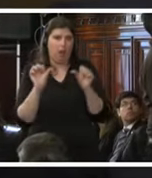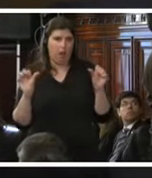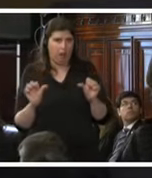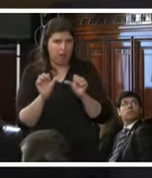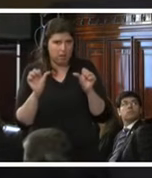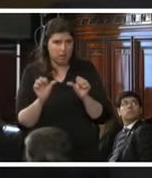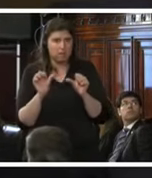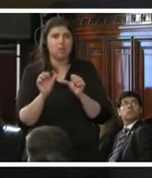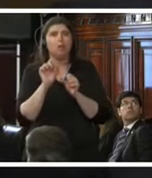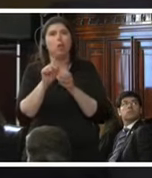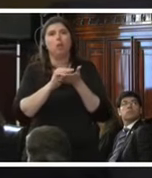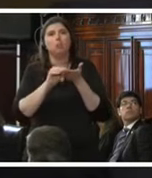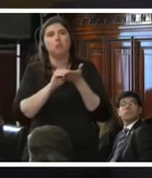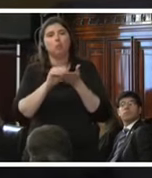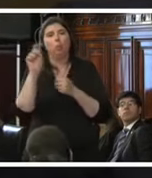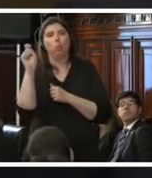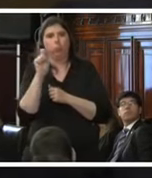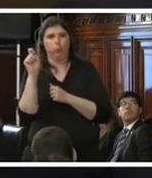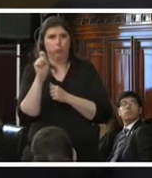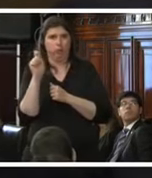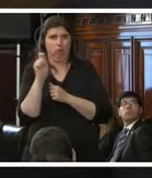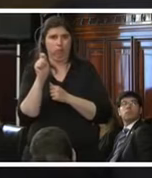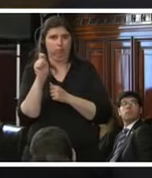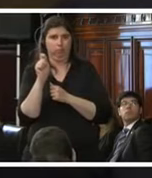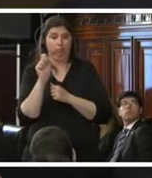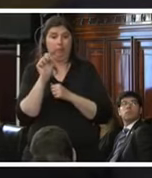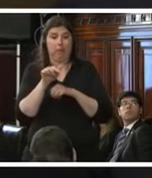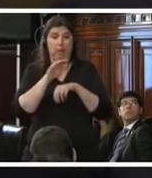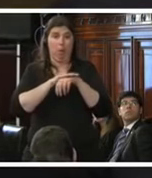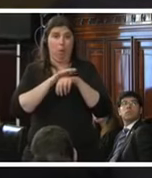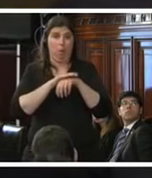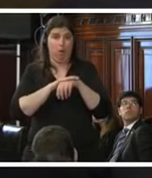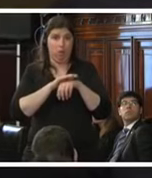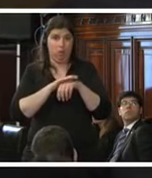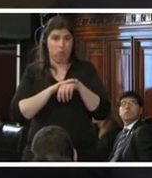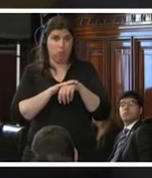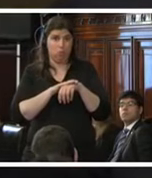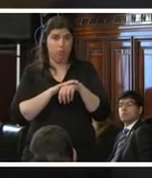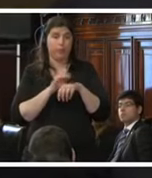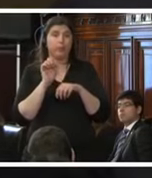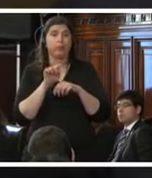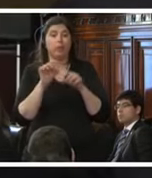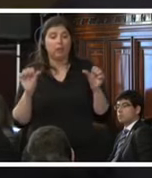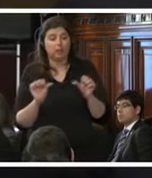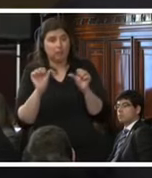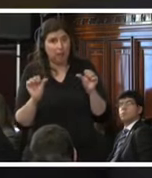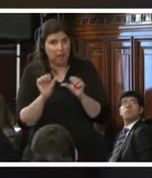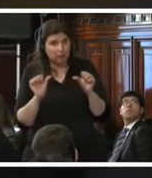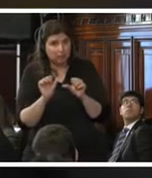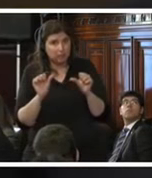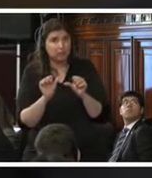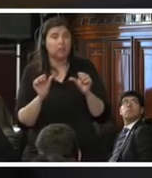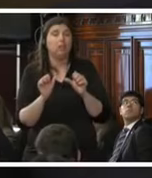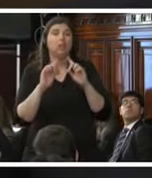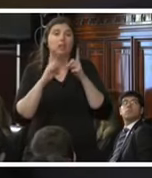acción pública. Para ello, desde el momento mismo de la consumación del hecho punible, interviene en